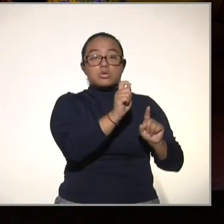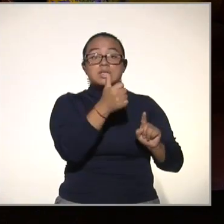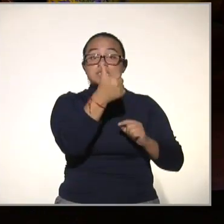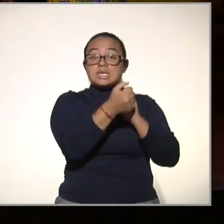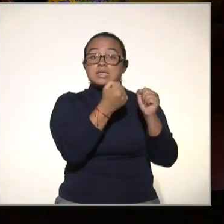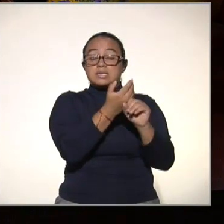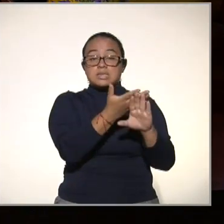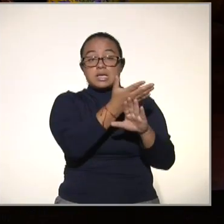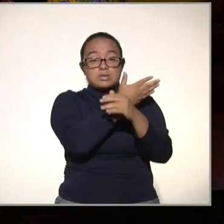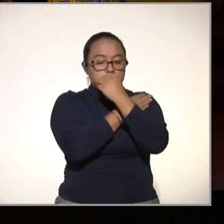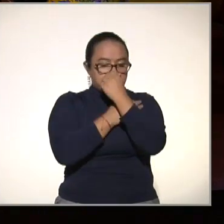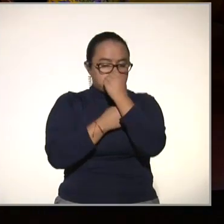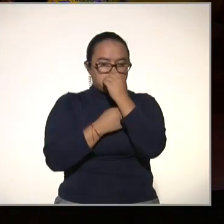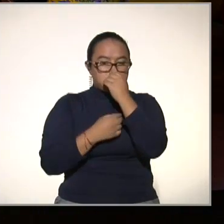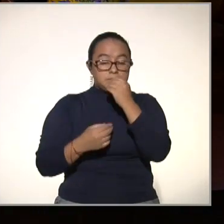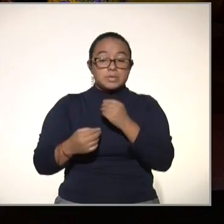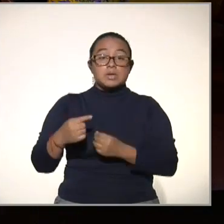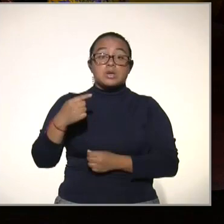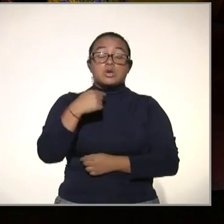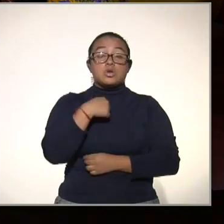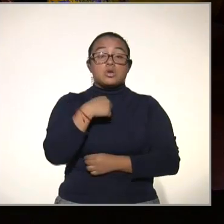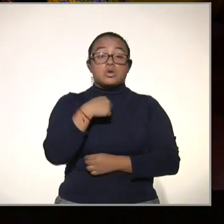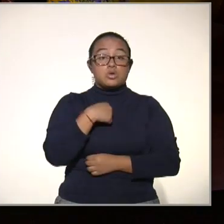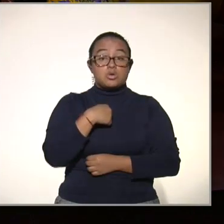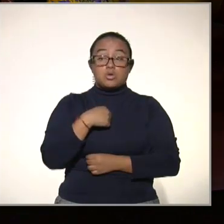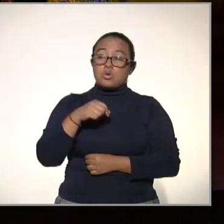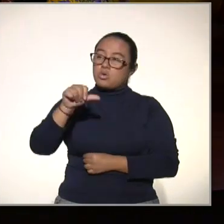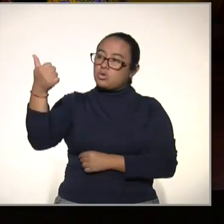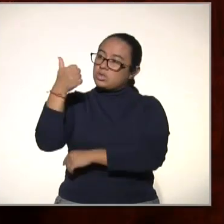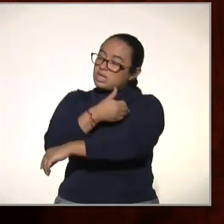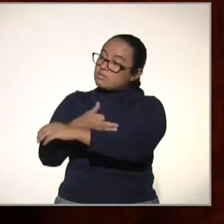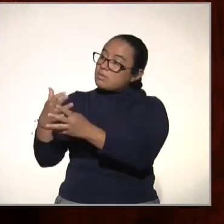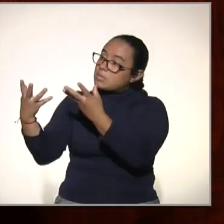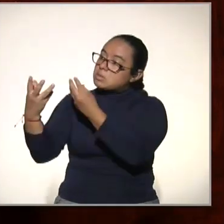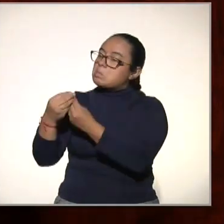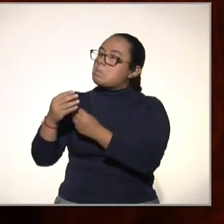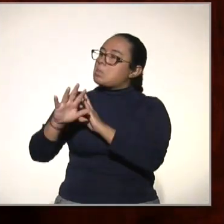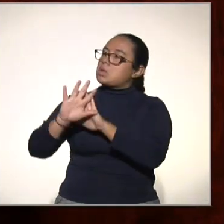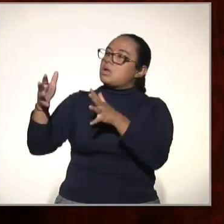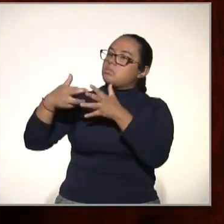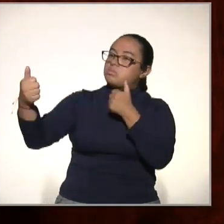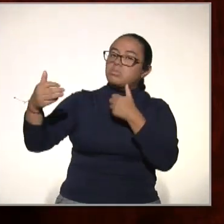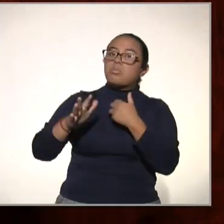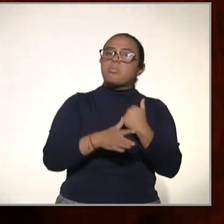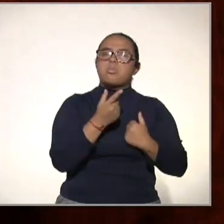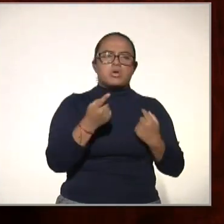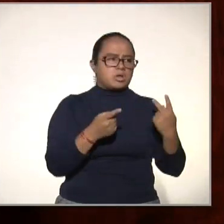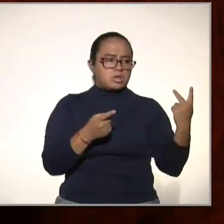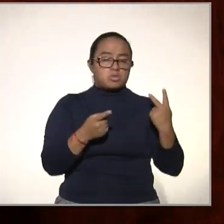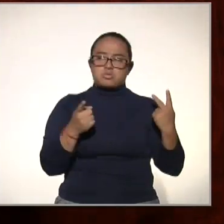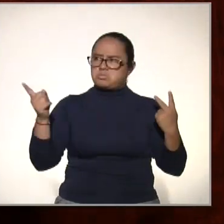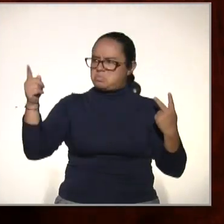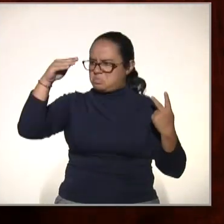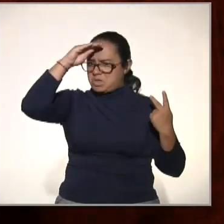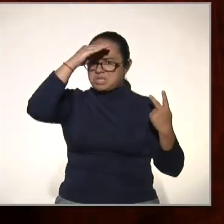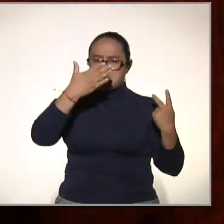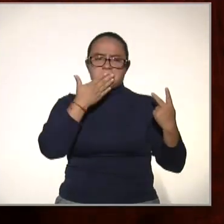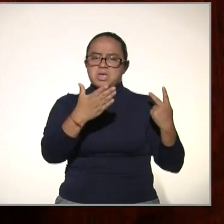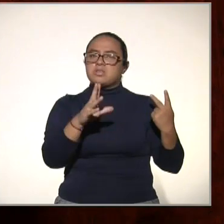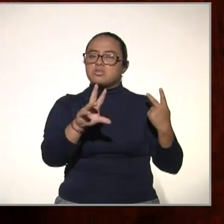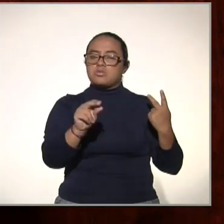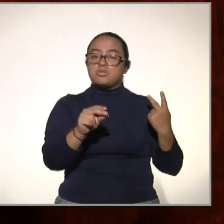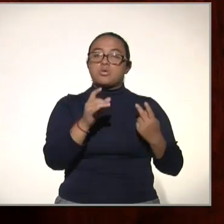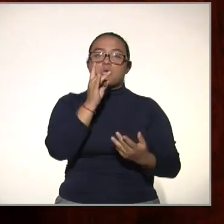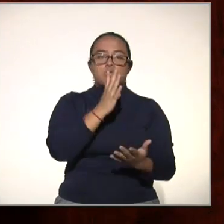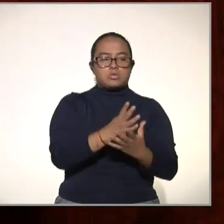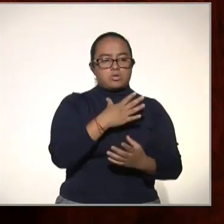6 años y he perdido relación con la mayor parte de mis seres queridos por una relación que no consideran normal. Solo tengo el